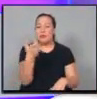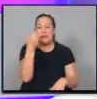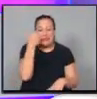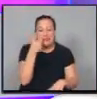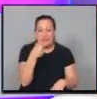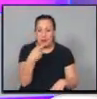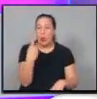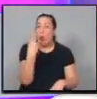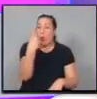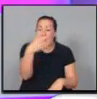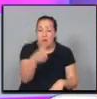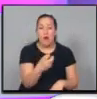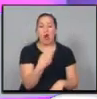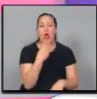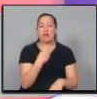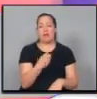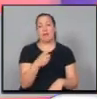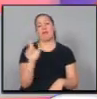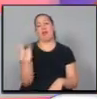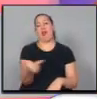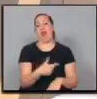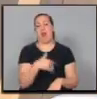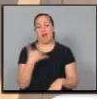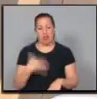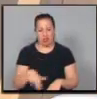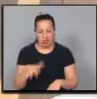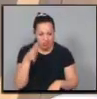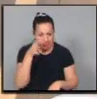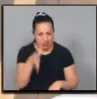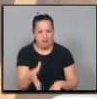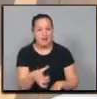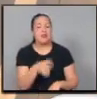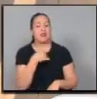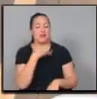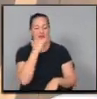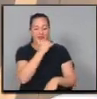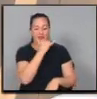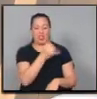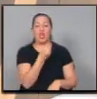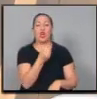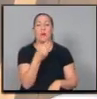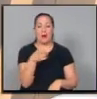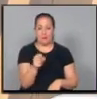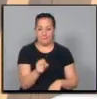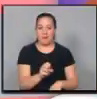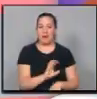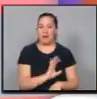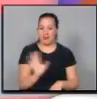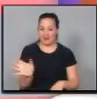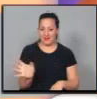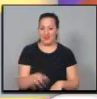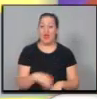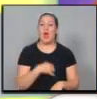salió 11 pesos. Te voy a pasar el truco que tenés que hacer para el limón barato. Bueno, está bien. Mirá,